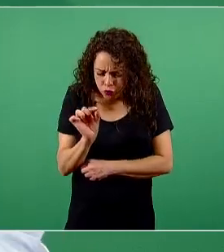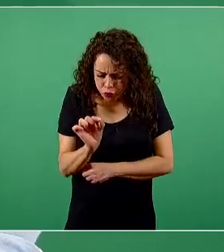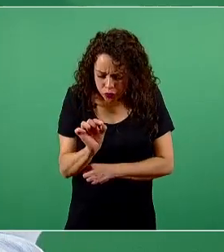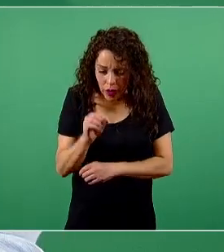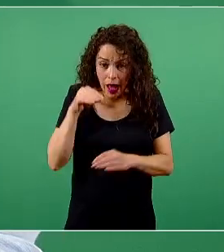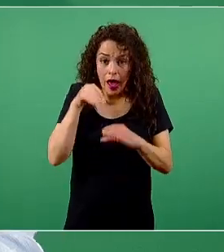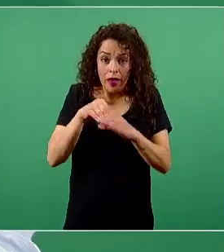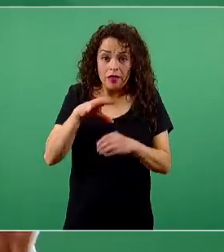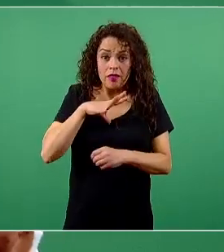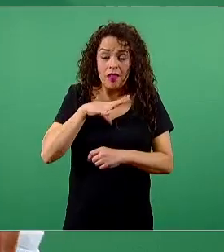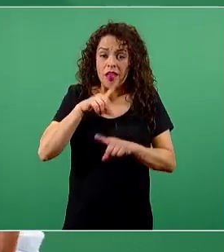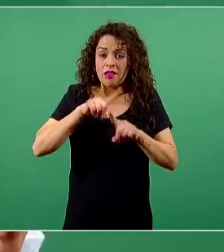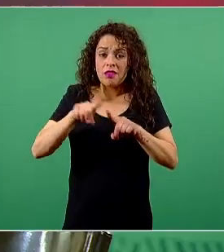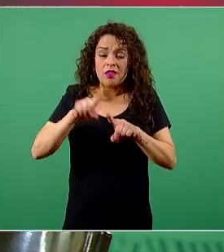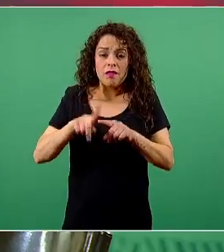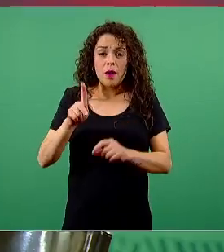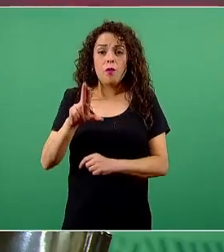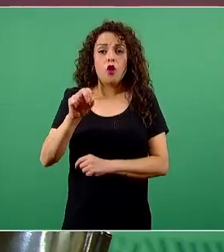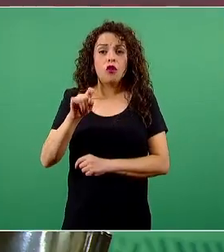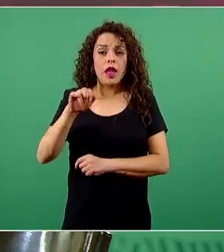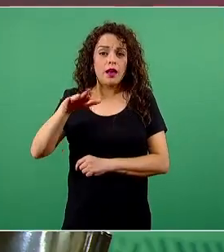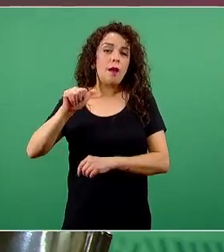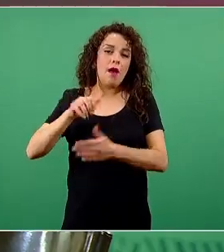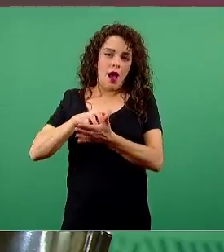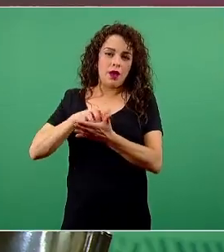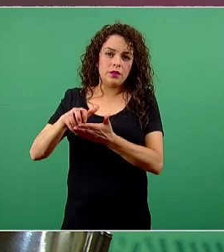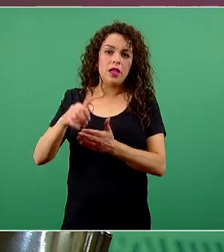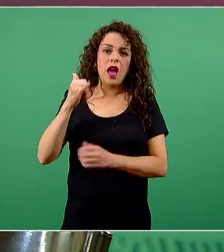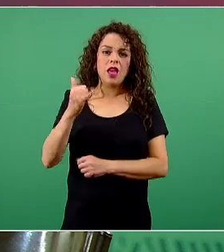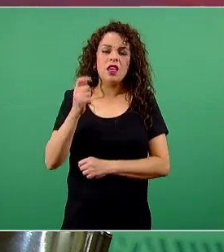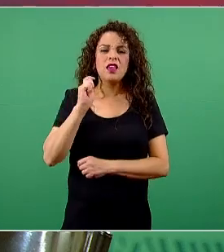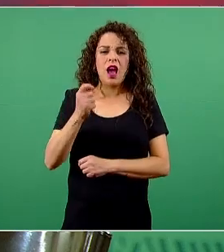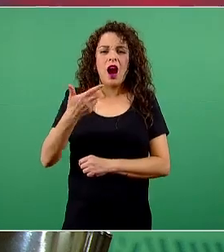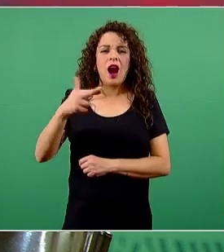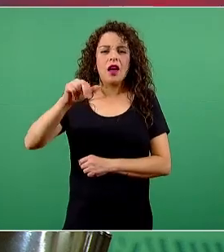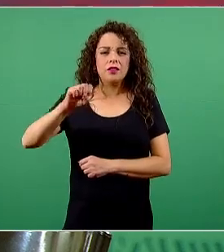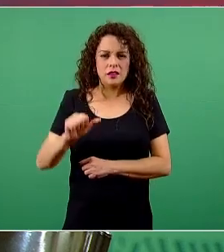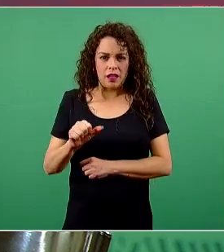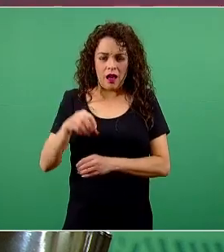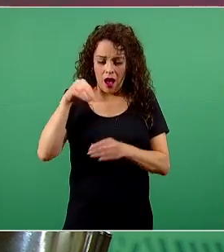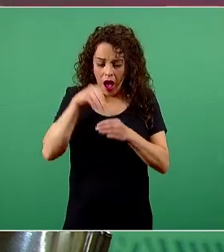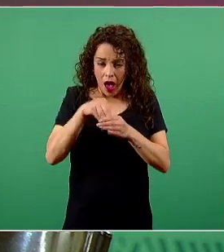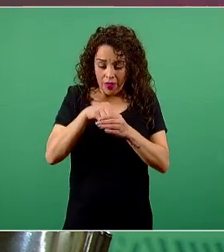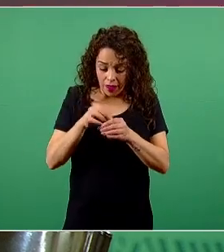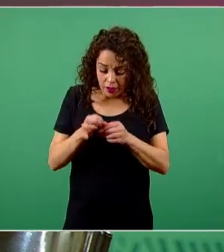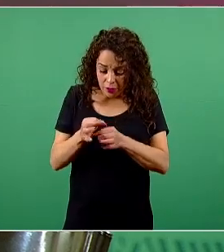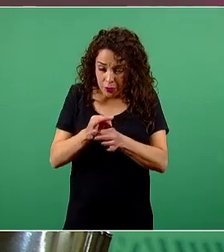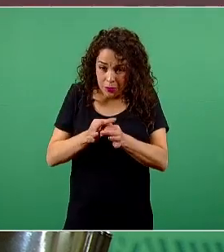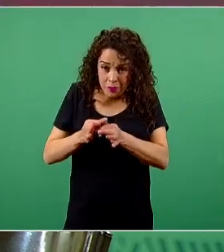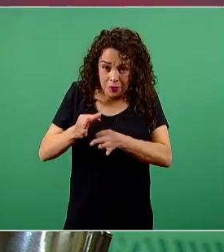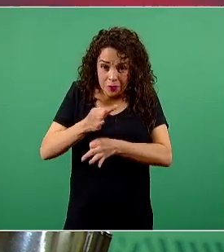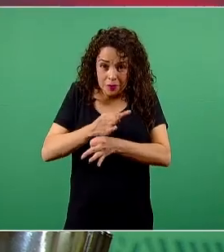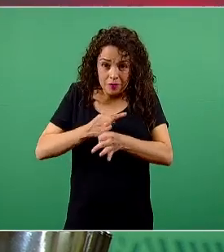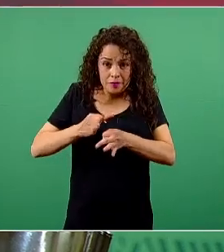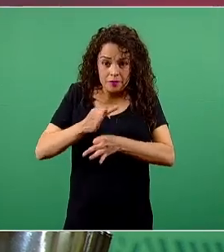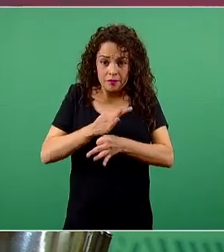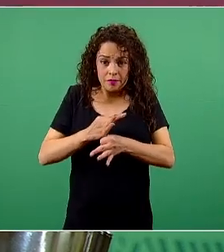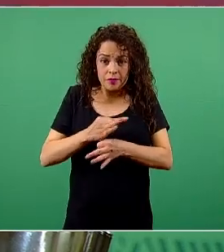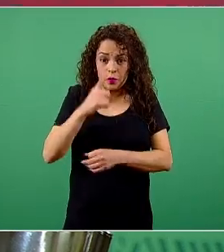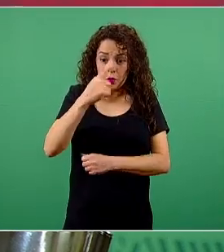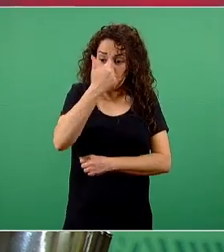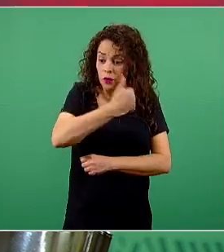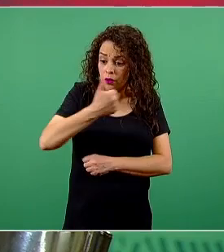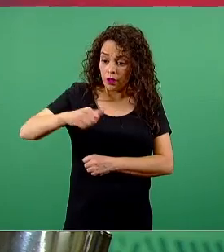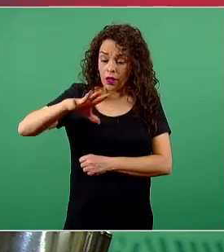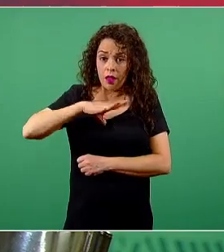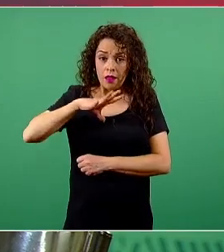sustancias, proteínas mayormente y grasa. Y esas sustancias, esas moléculas que tiene cada